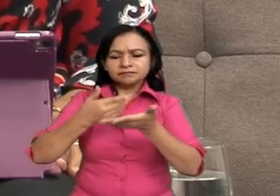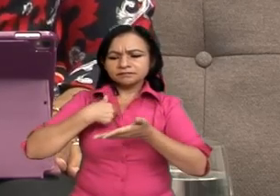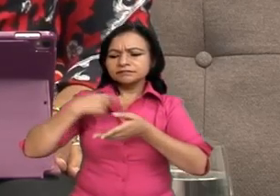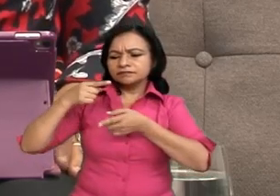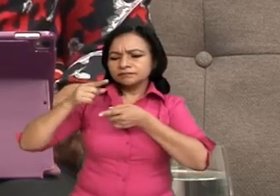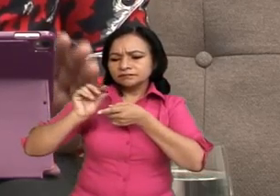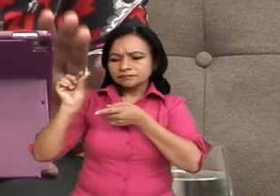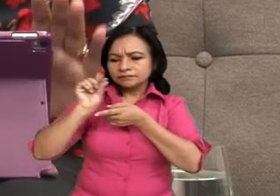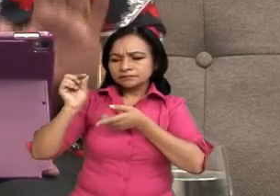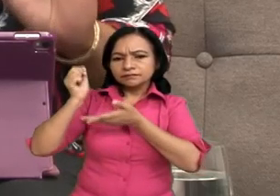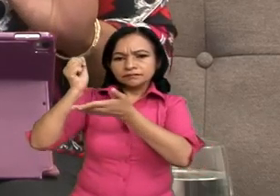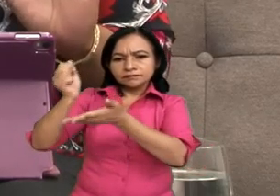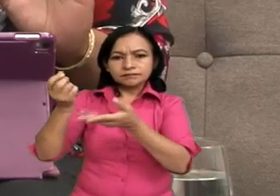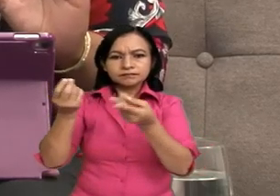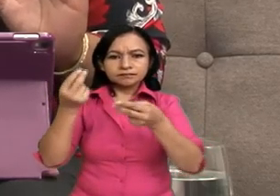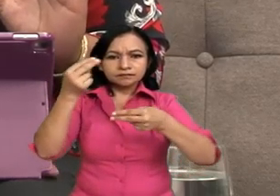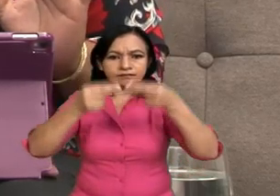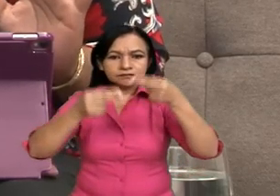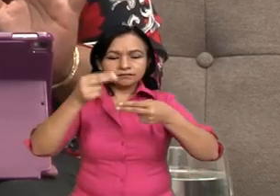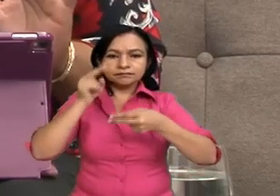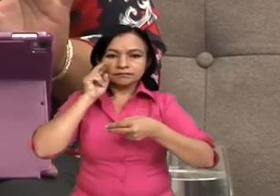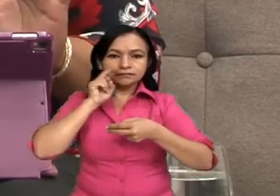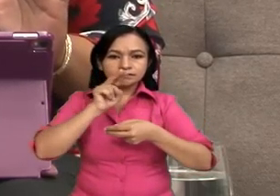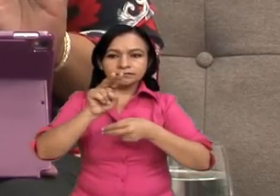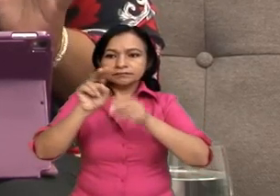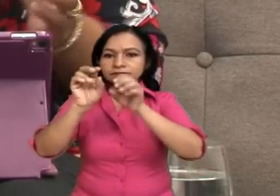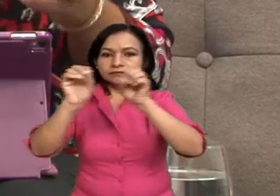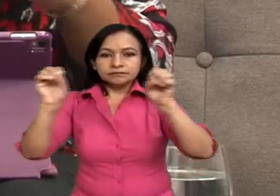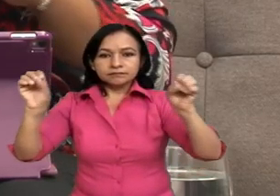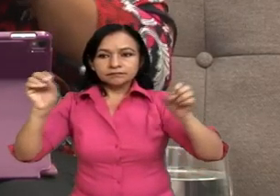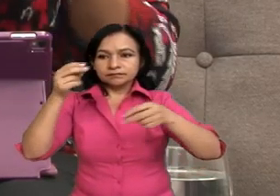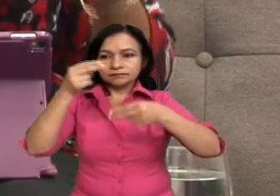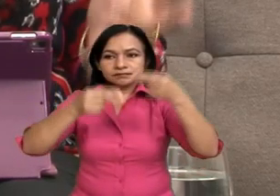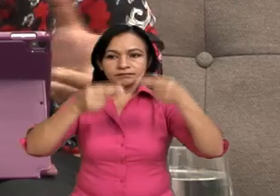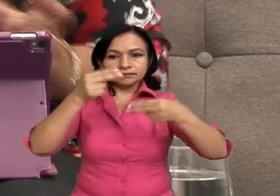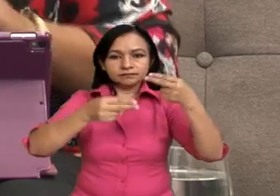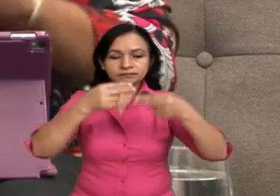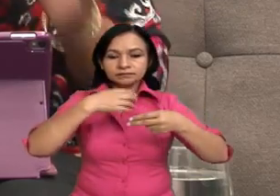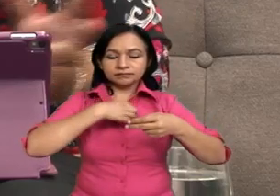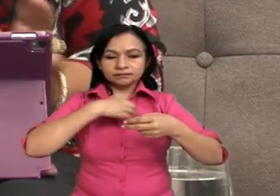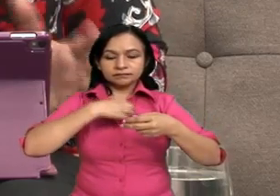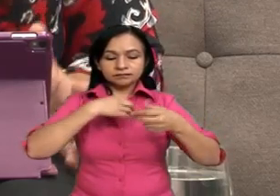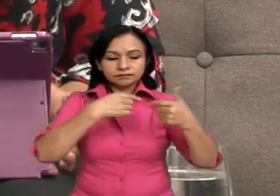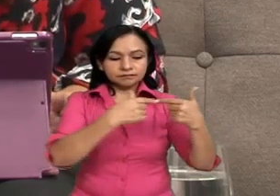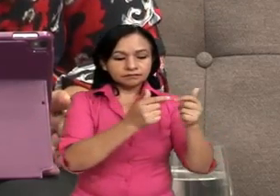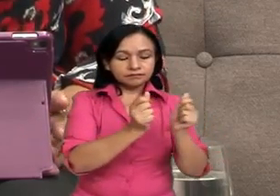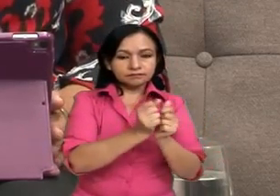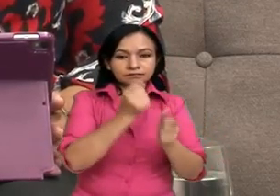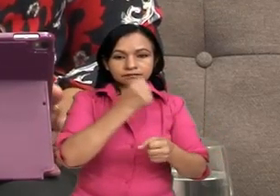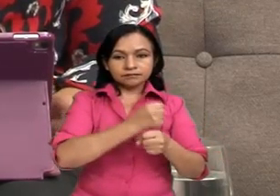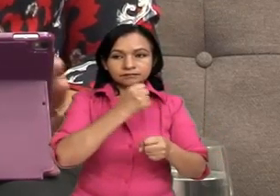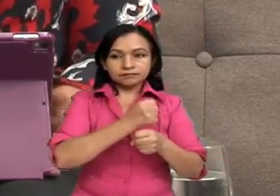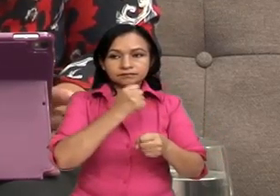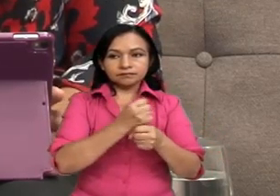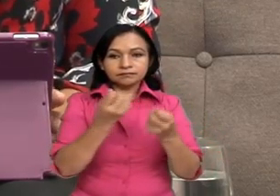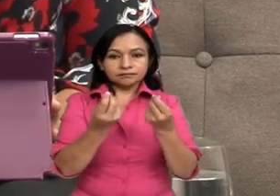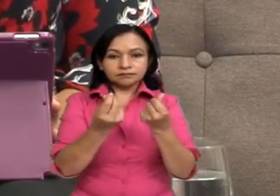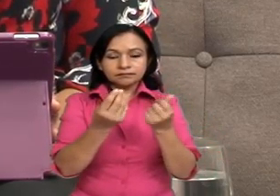capitalizando. Esa cifra no la vemos por ningún lado, ¿verdad? Esas cifras son de ellas en esa dinámica económica en